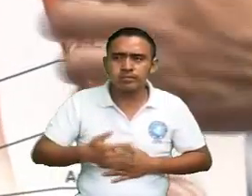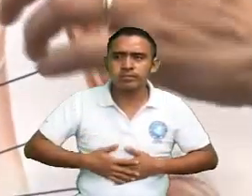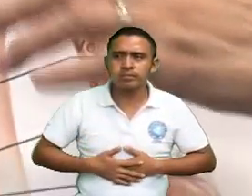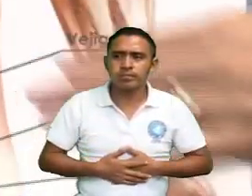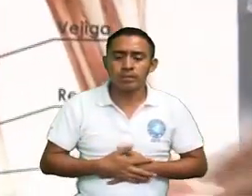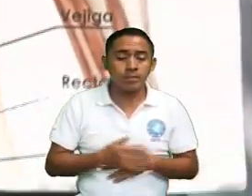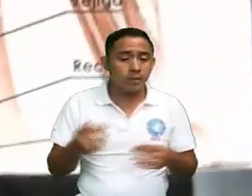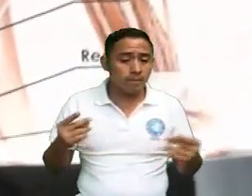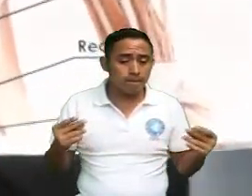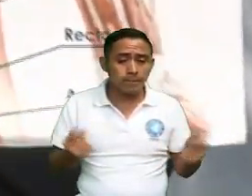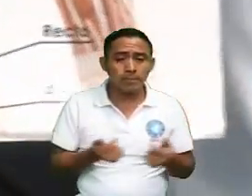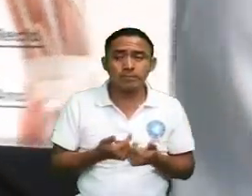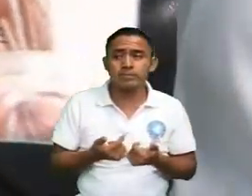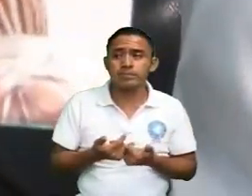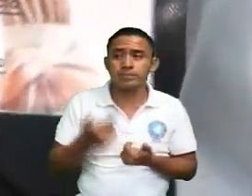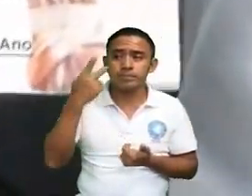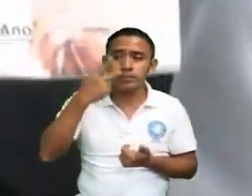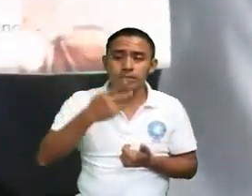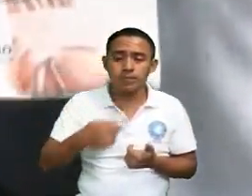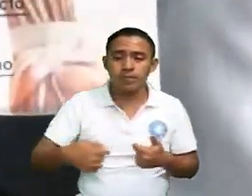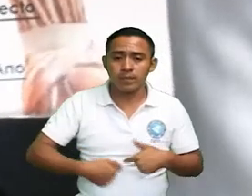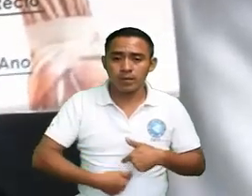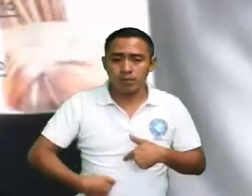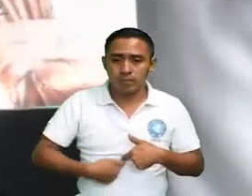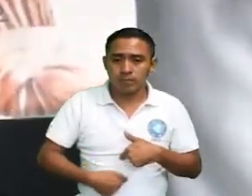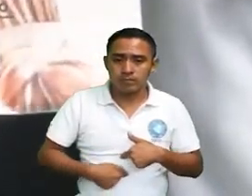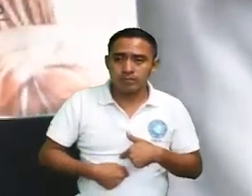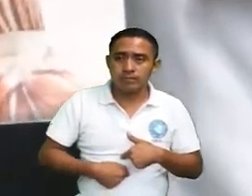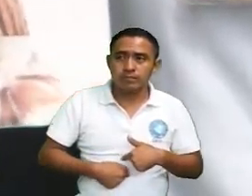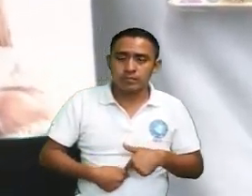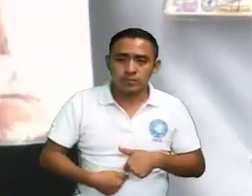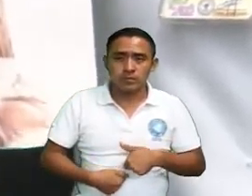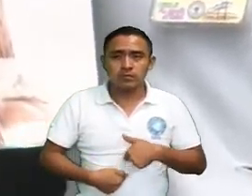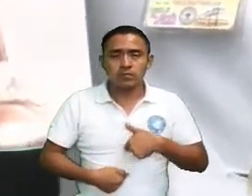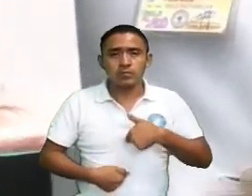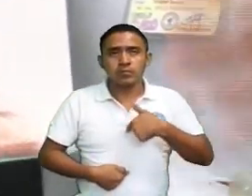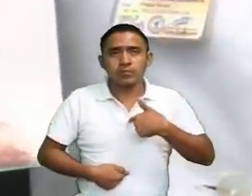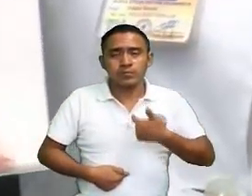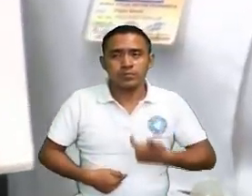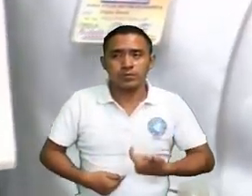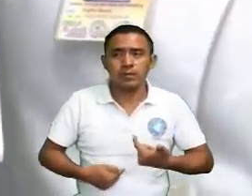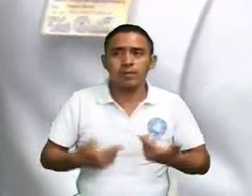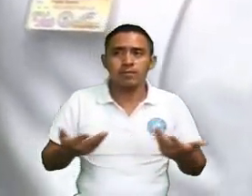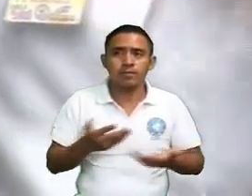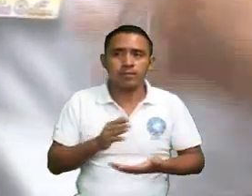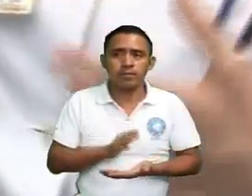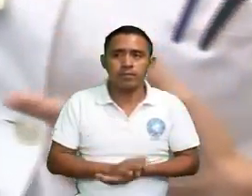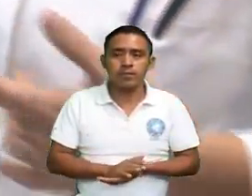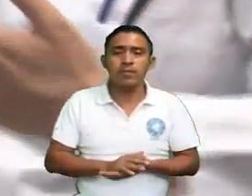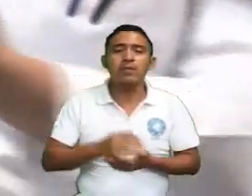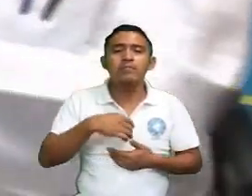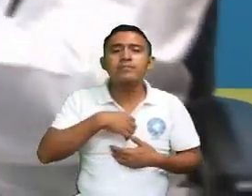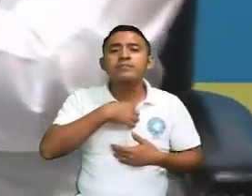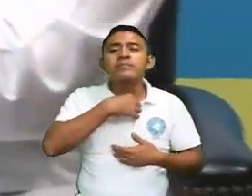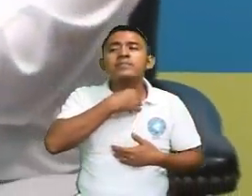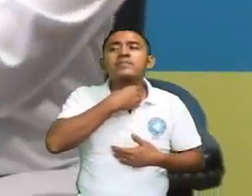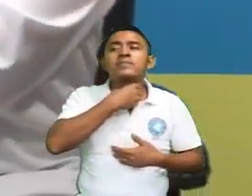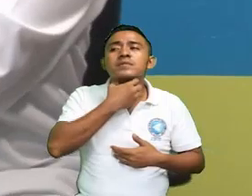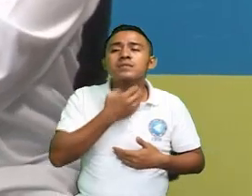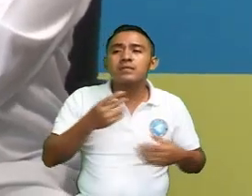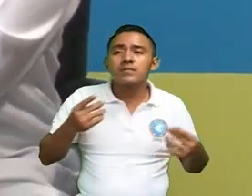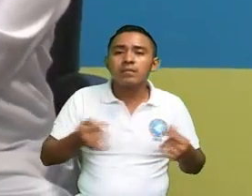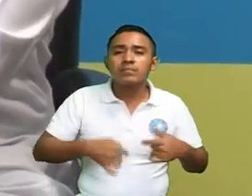la velocidad. Estamos hablando que el estómago está en este lado de acá hasta llegar a la garganta. ¿Qué